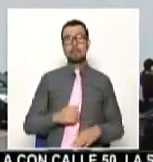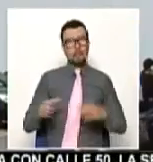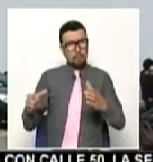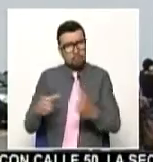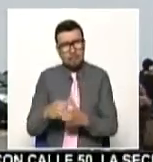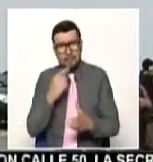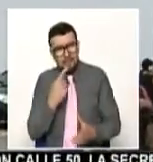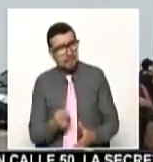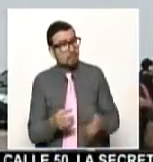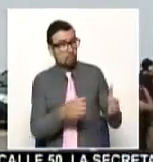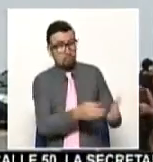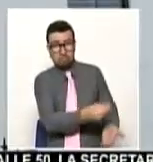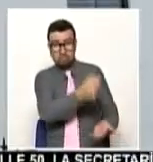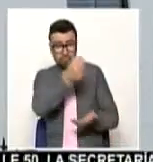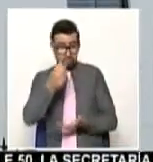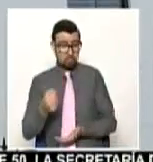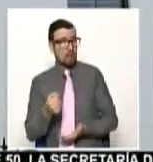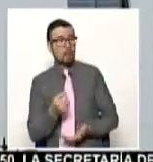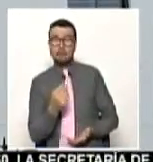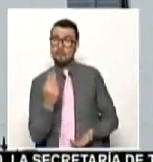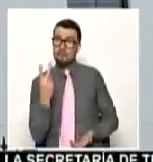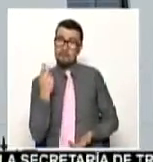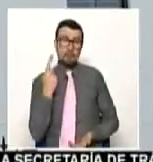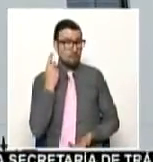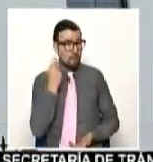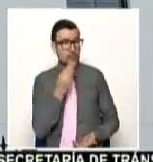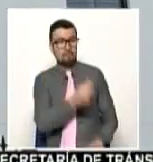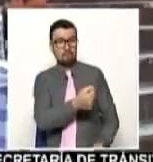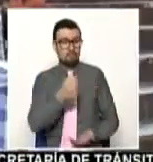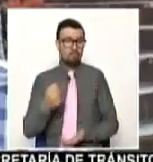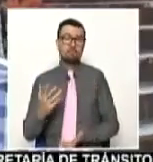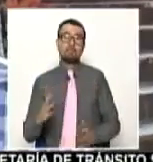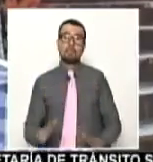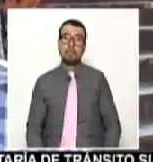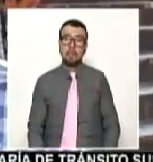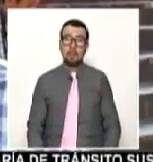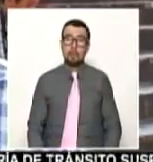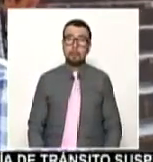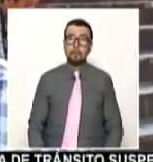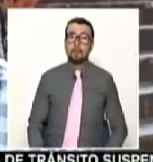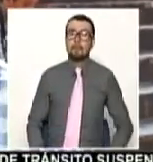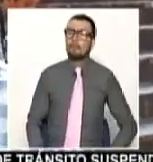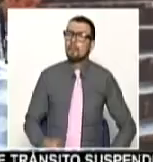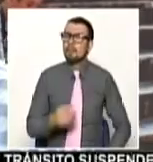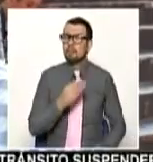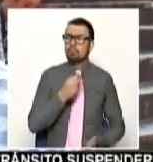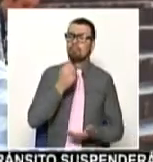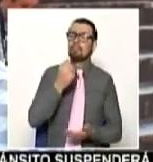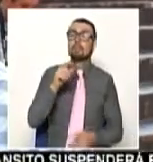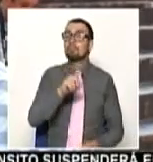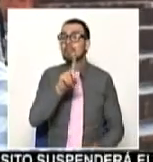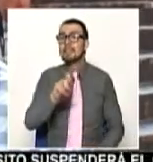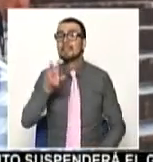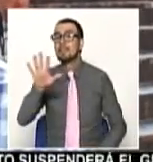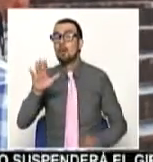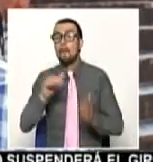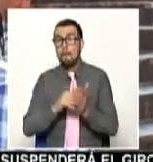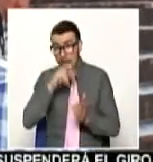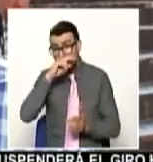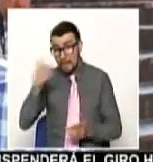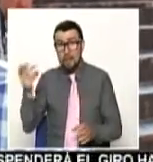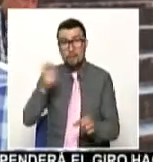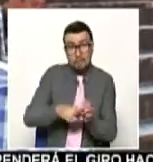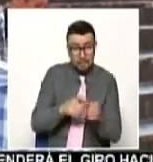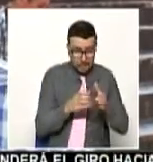alega que las EPS le adeudan mucho dinero. Concretamente tiene que ver con 65 mil niños afiliados a las EPS, Café